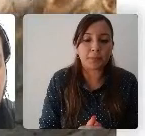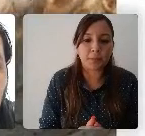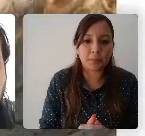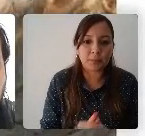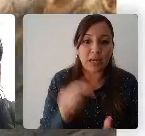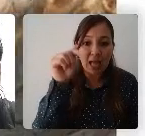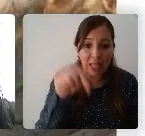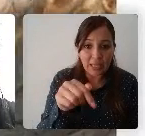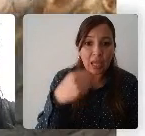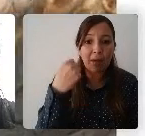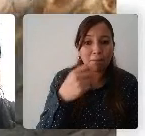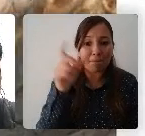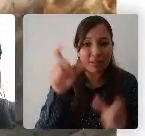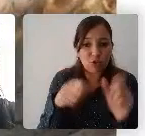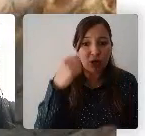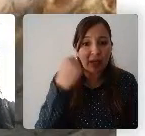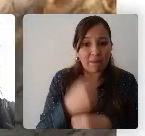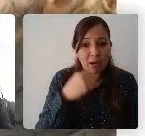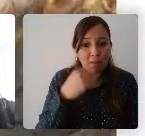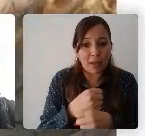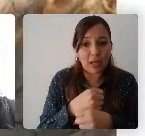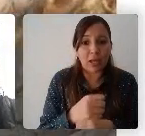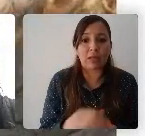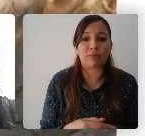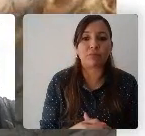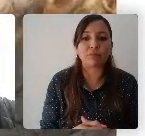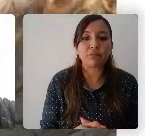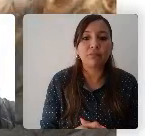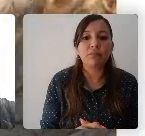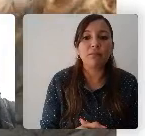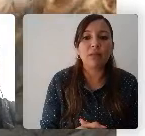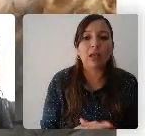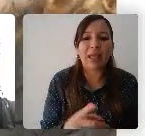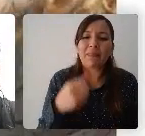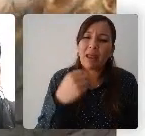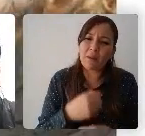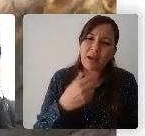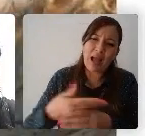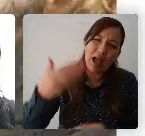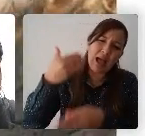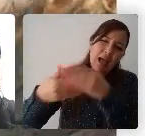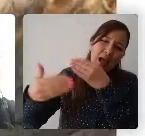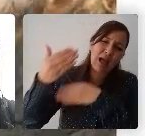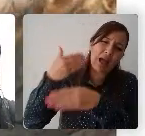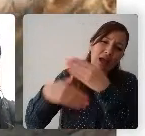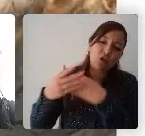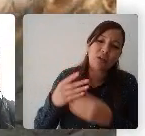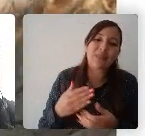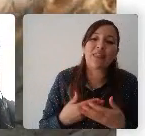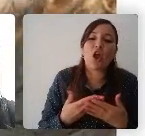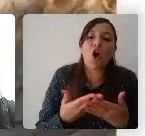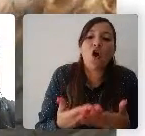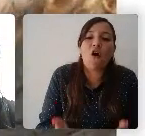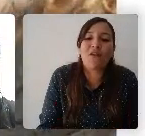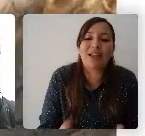y emprendedores, ¿no? Como el señor Juan de Dios, como Antero, que vienen trabajando hace mucho tiempo y que ofrecen una experiencia muy